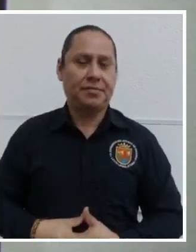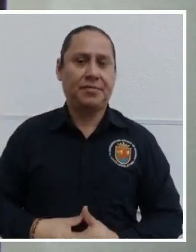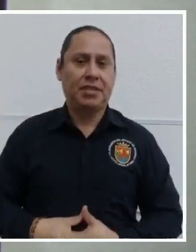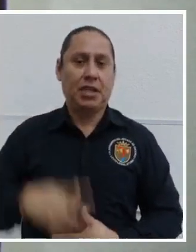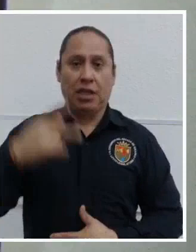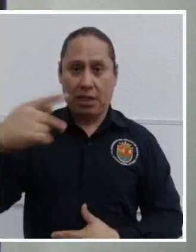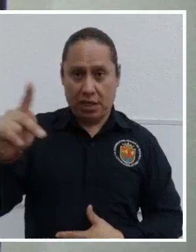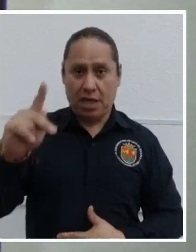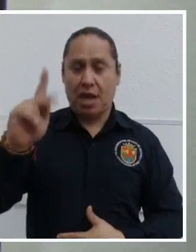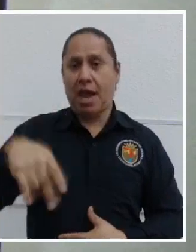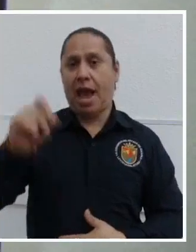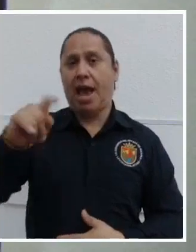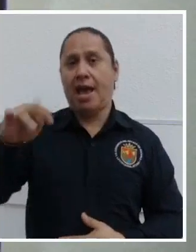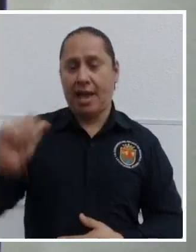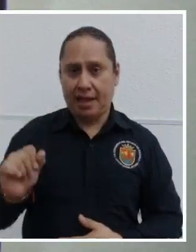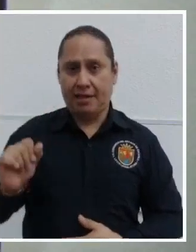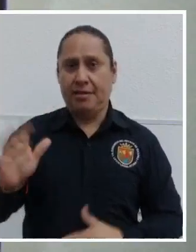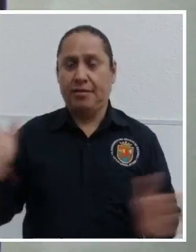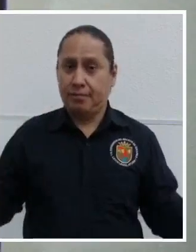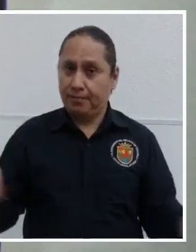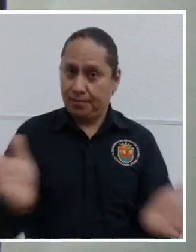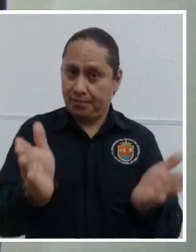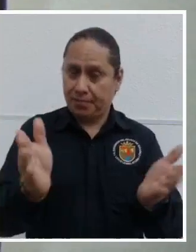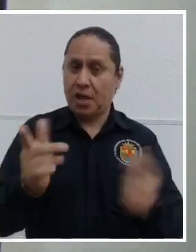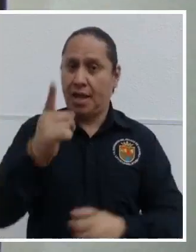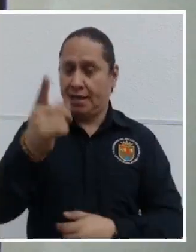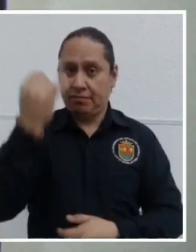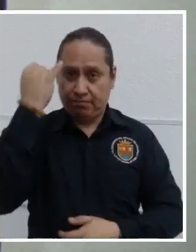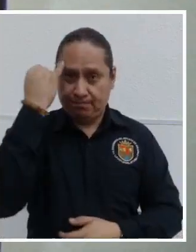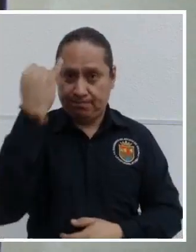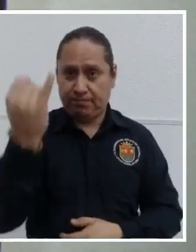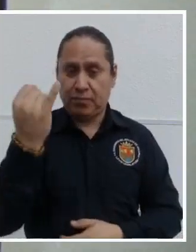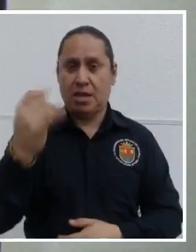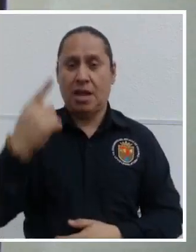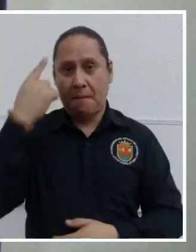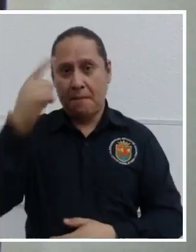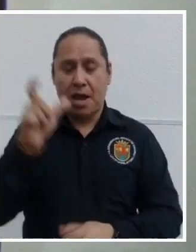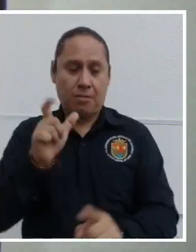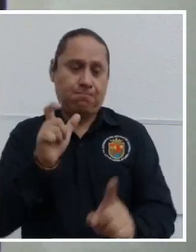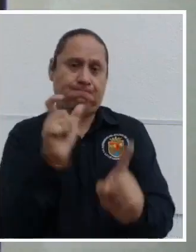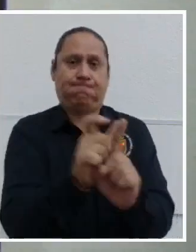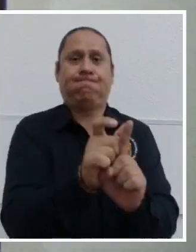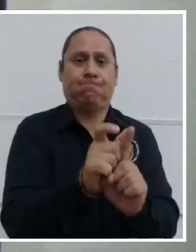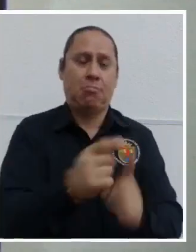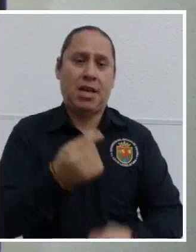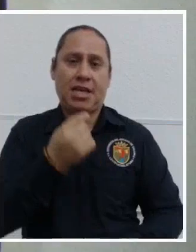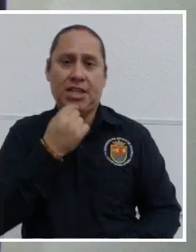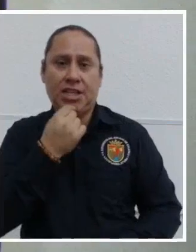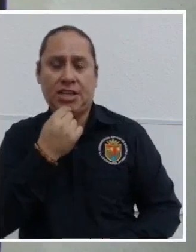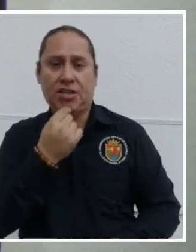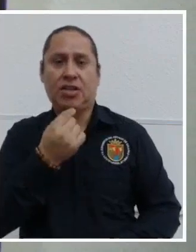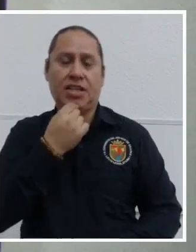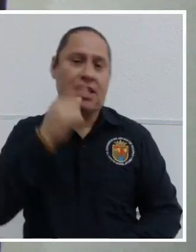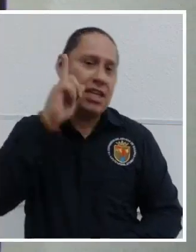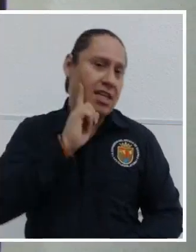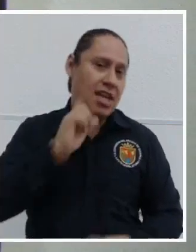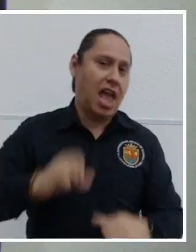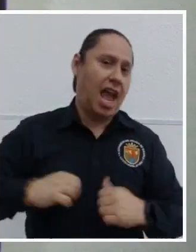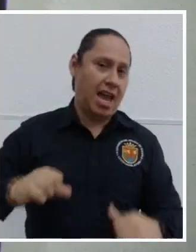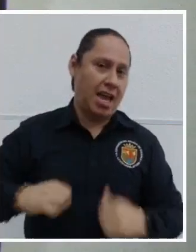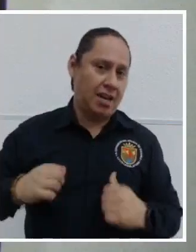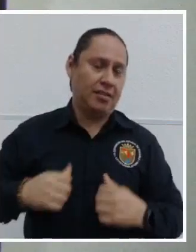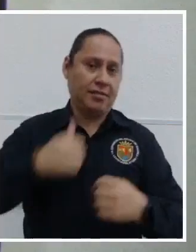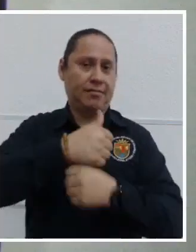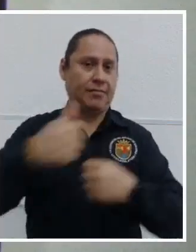una servidora, estamos impulsando esta iniciativa para salvaguardar el derecho de las niñas, niños y adolescentes